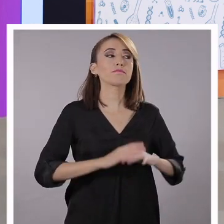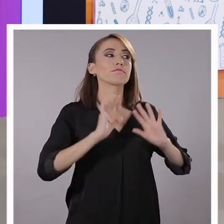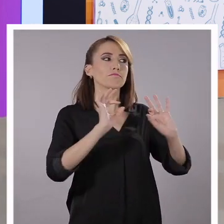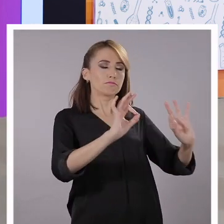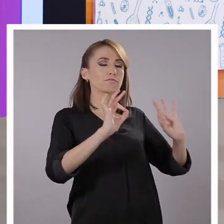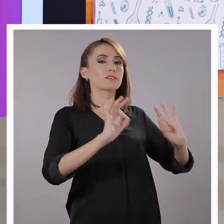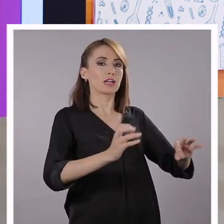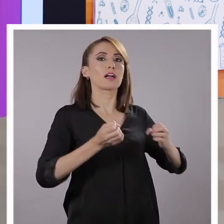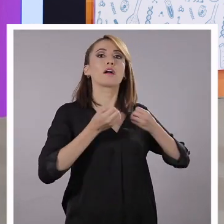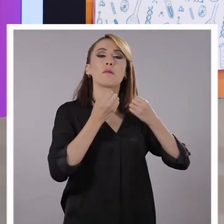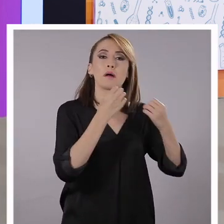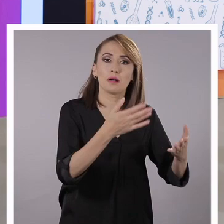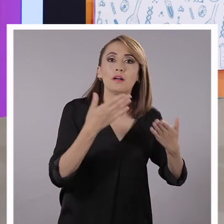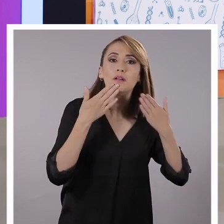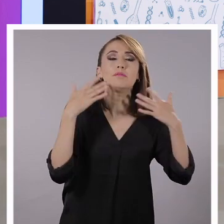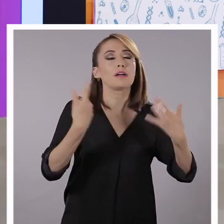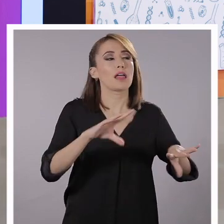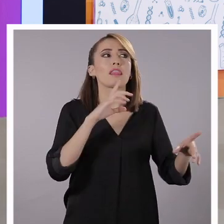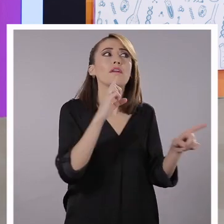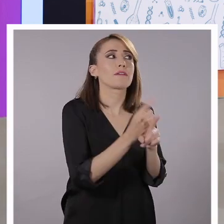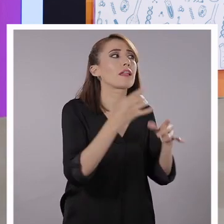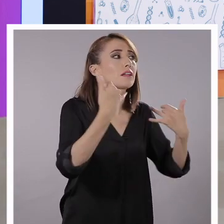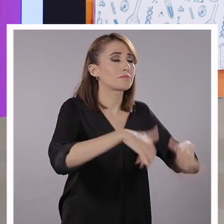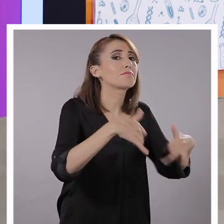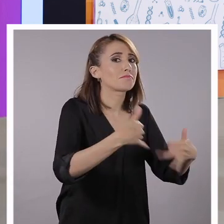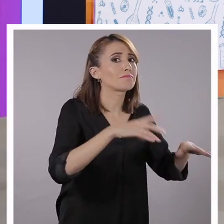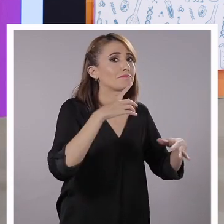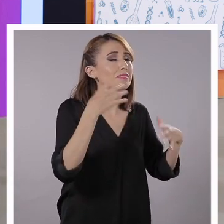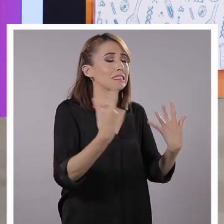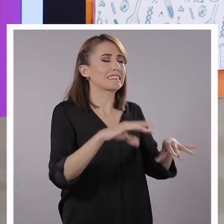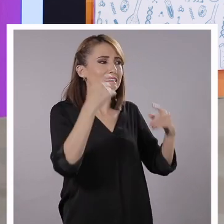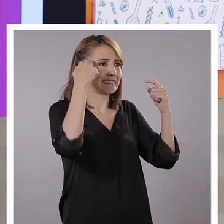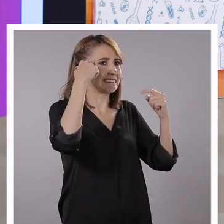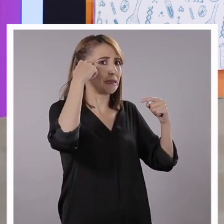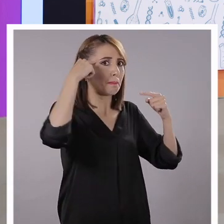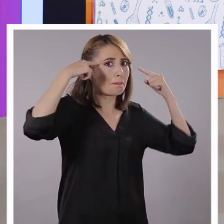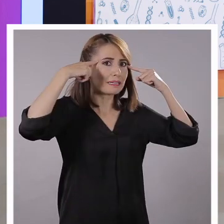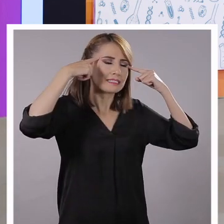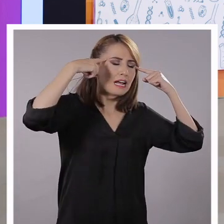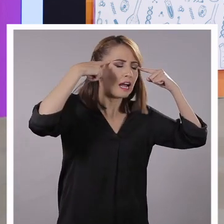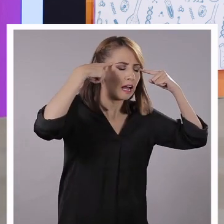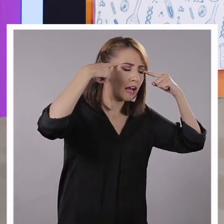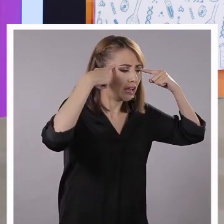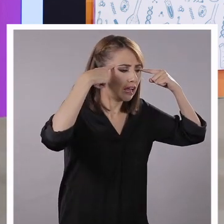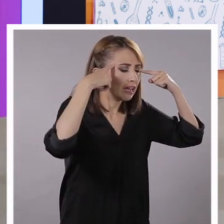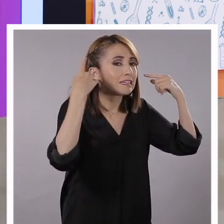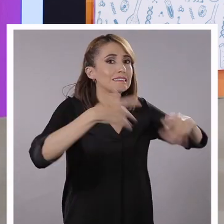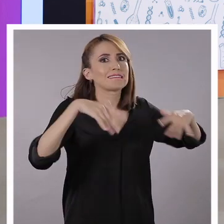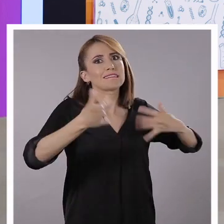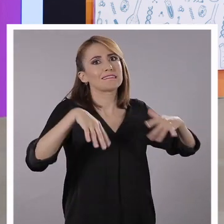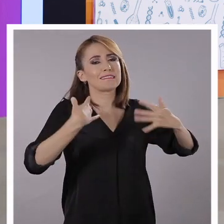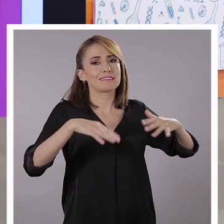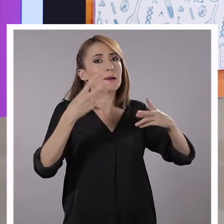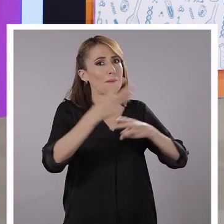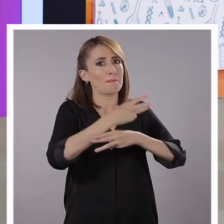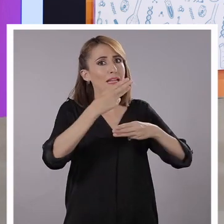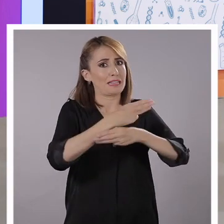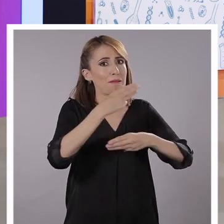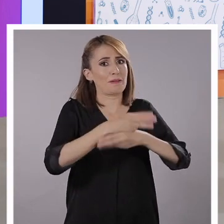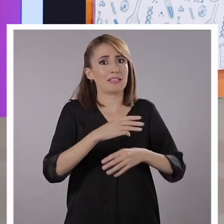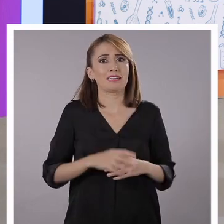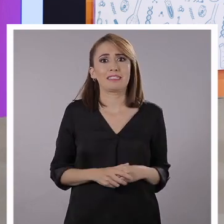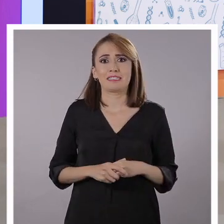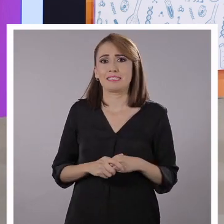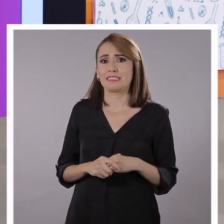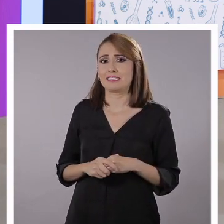Entonces, me parece increíble este juego y de verdad que sí me costó un poquito pensarlo todo en este